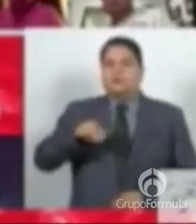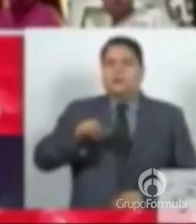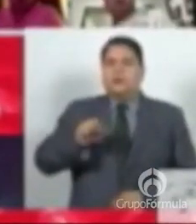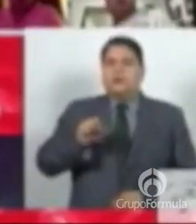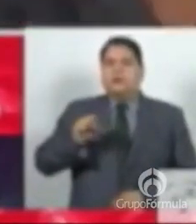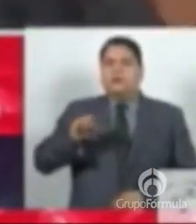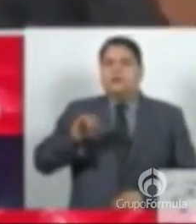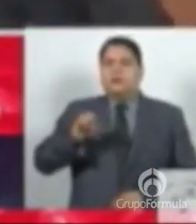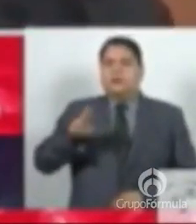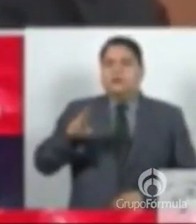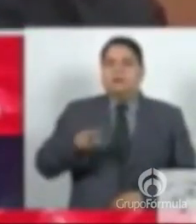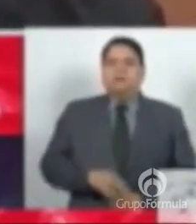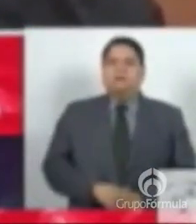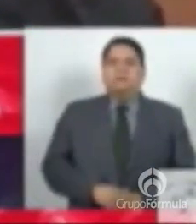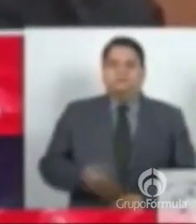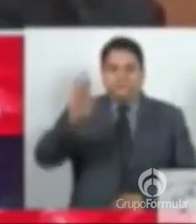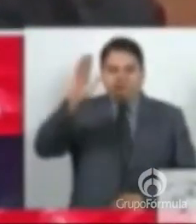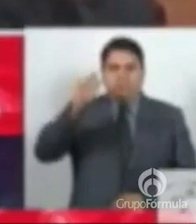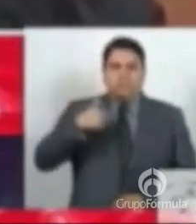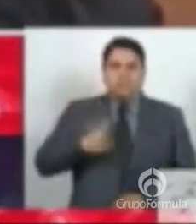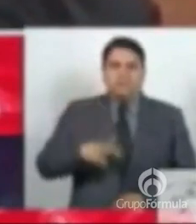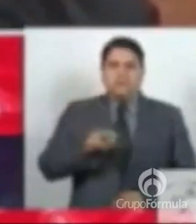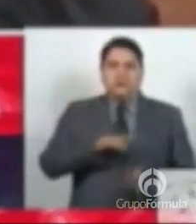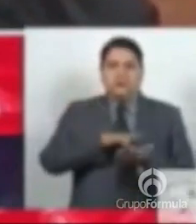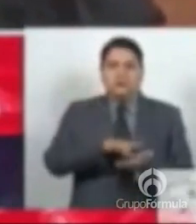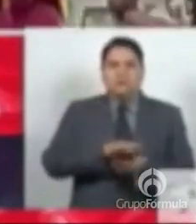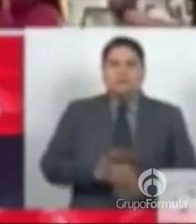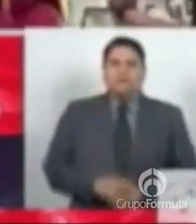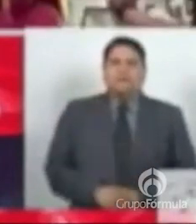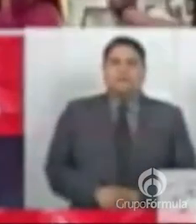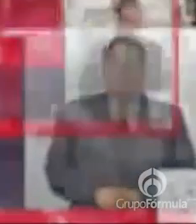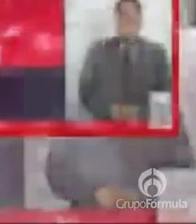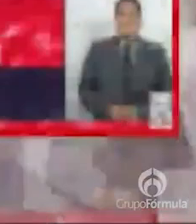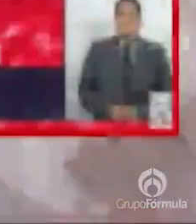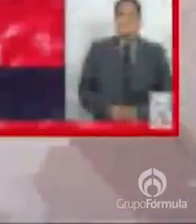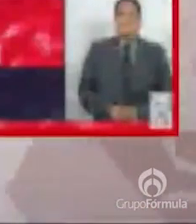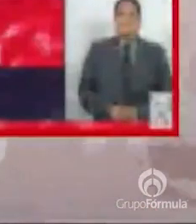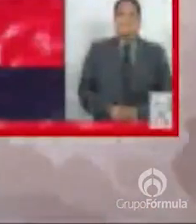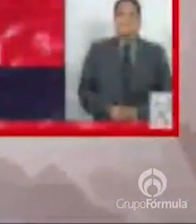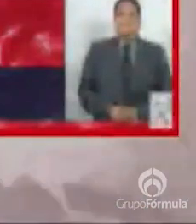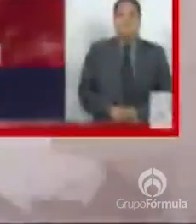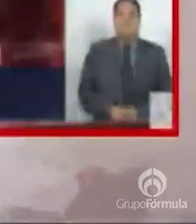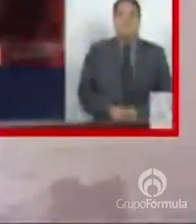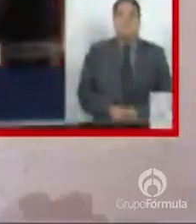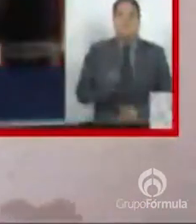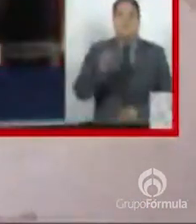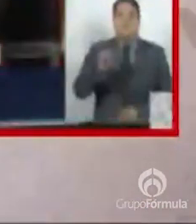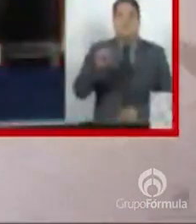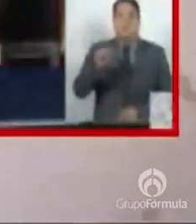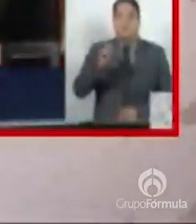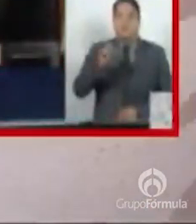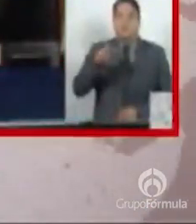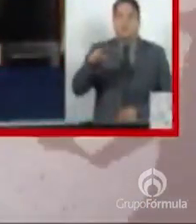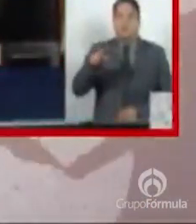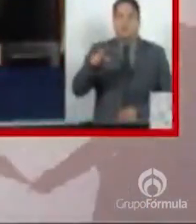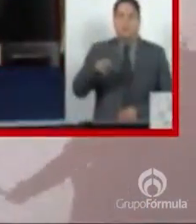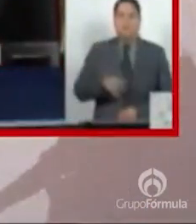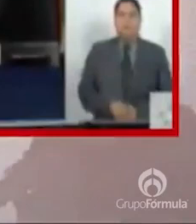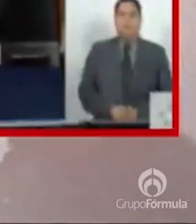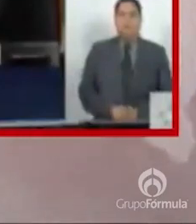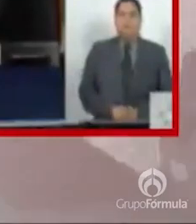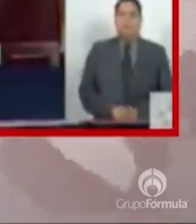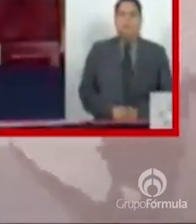y dice, si yo le otorgo la suspensión únicamente o exclusivamente a los quejosos, estas dos empresas que